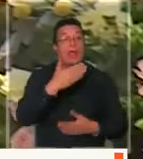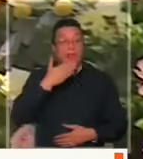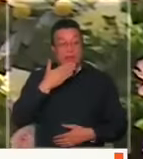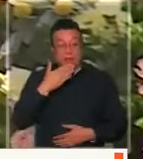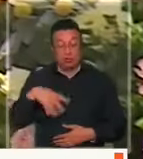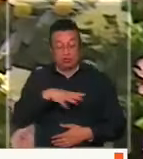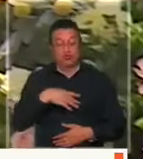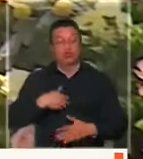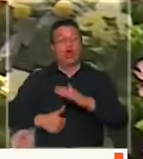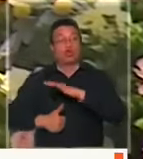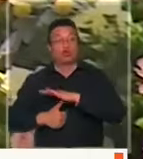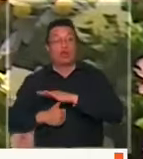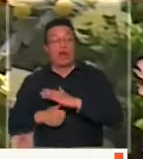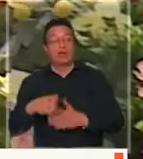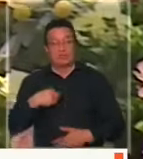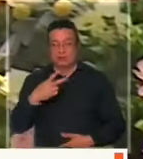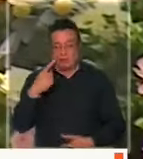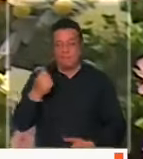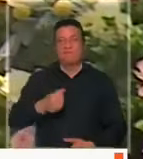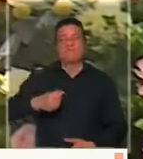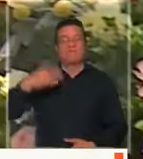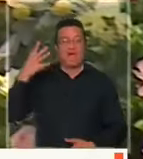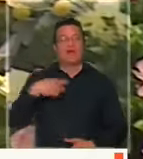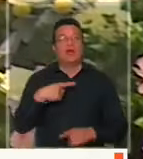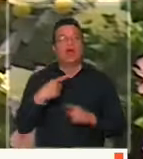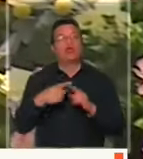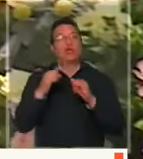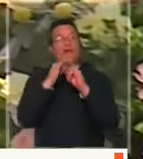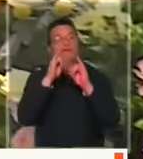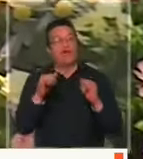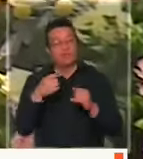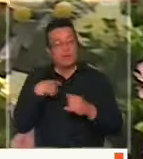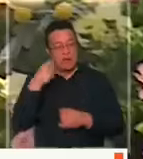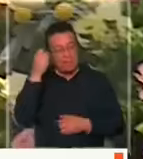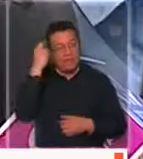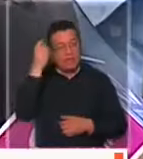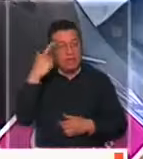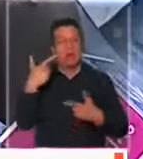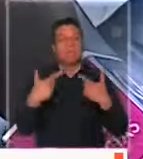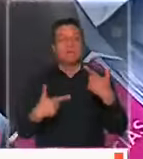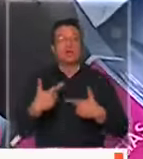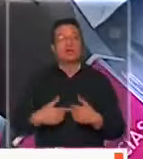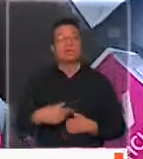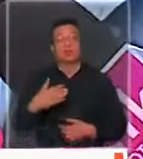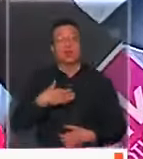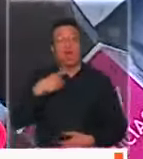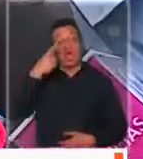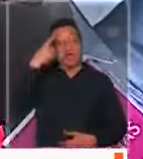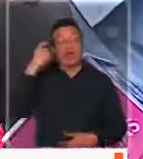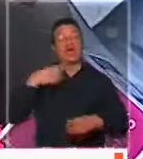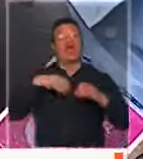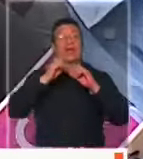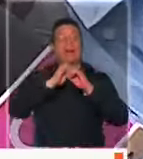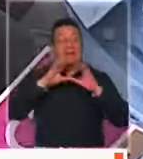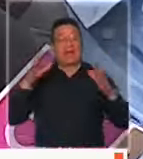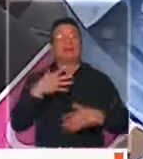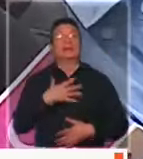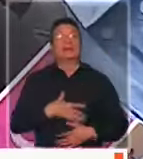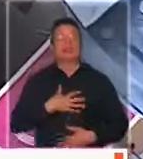nuestros concejales me ha hecho valorar otra forma de entender la política. Creo que queda muy clara las